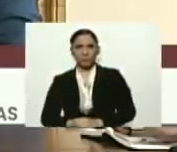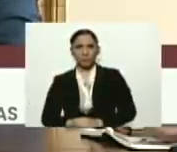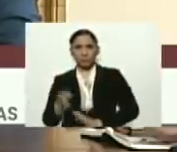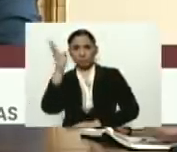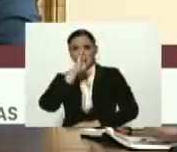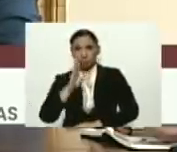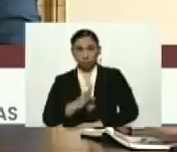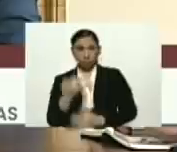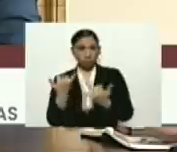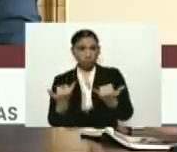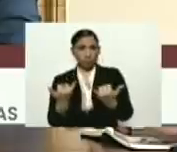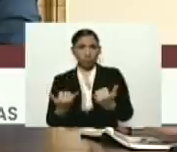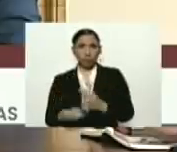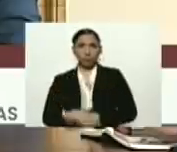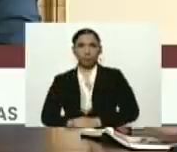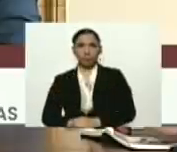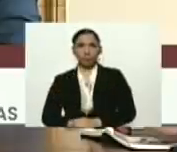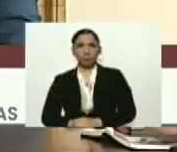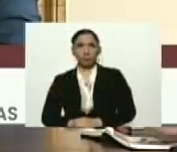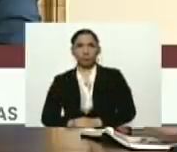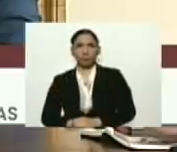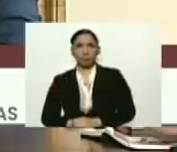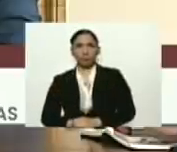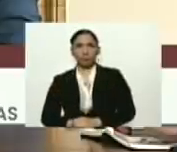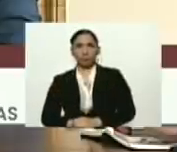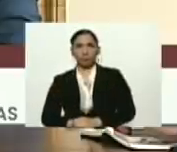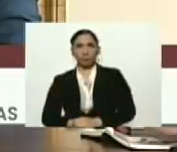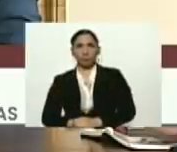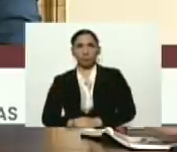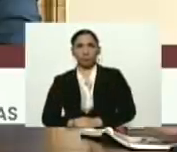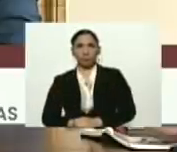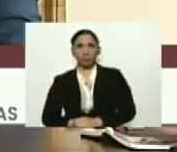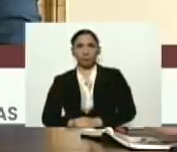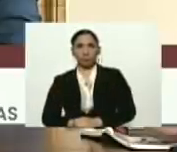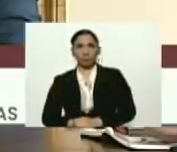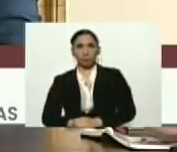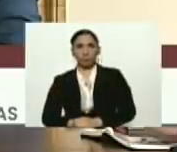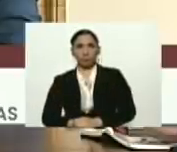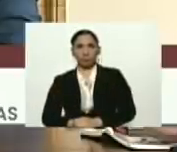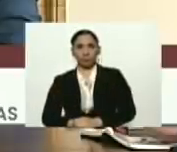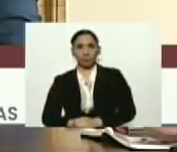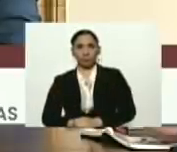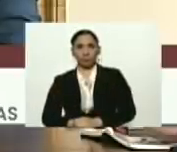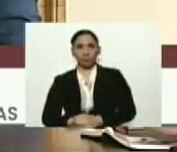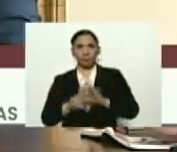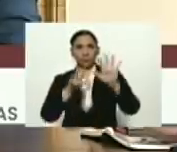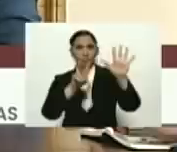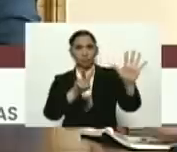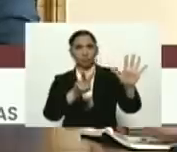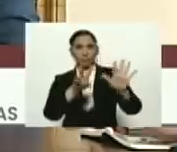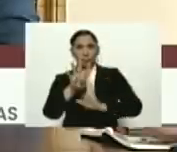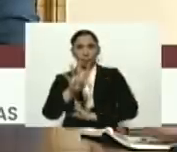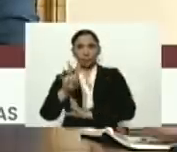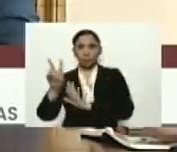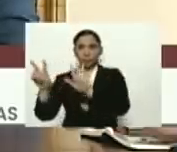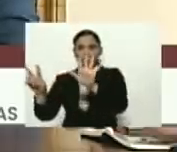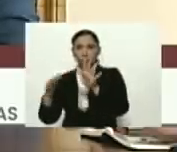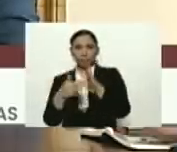Brasil a esta hora, compañero, ha llegado a